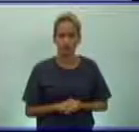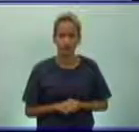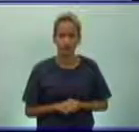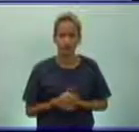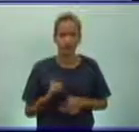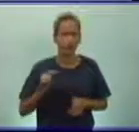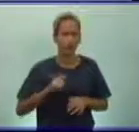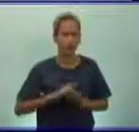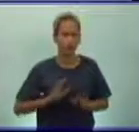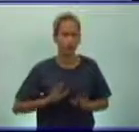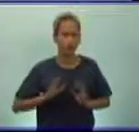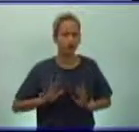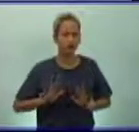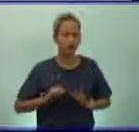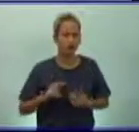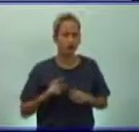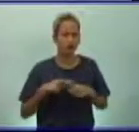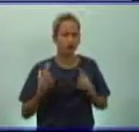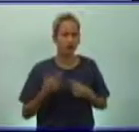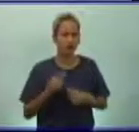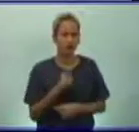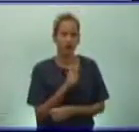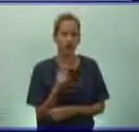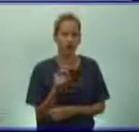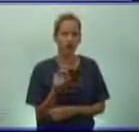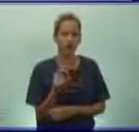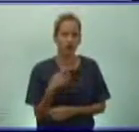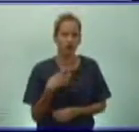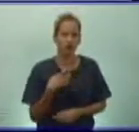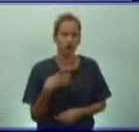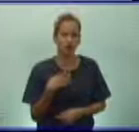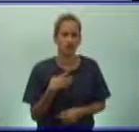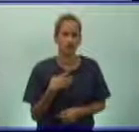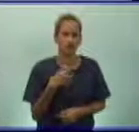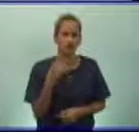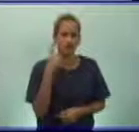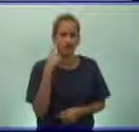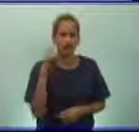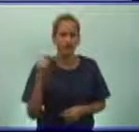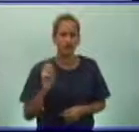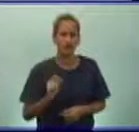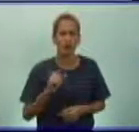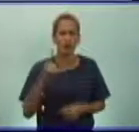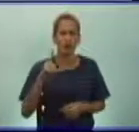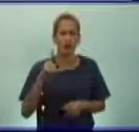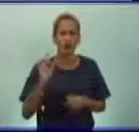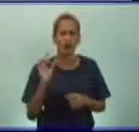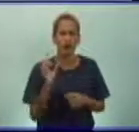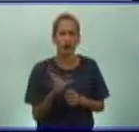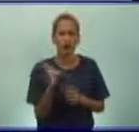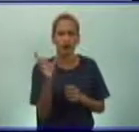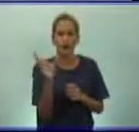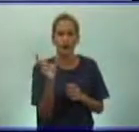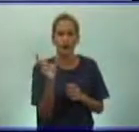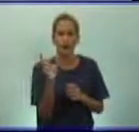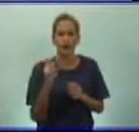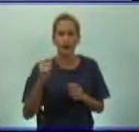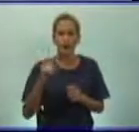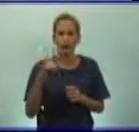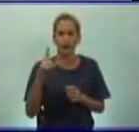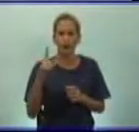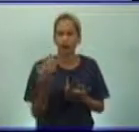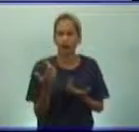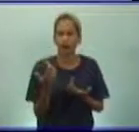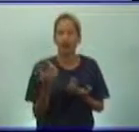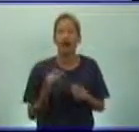momento, ¿por qué maestra aparece escrita con mayúscula? Lógico, porque